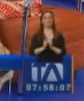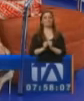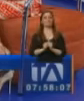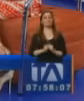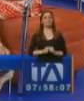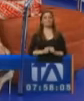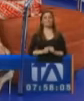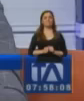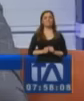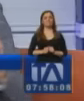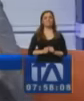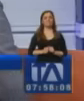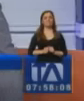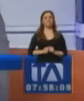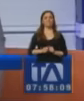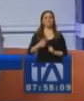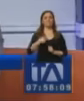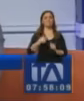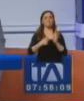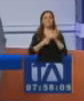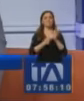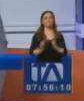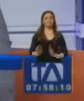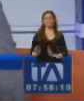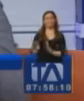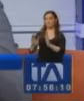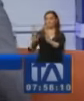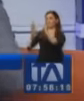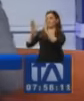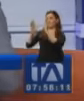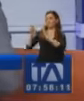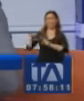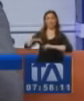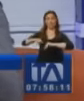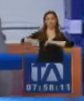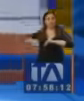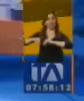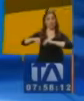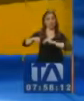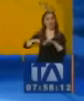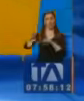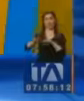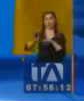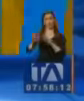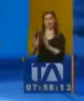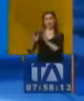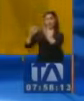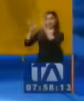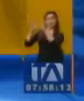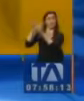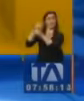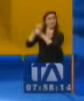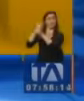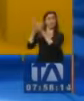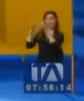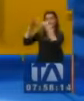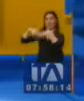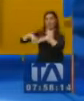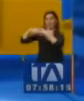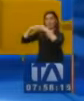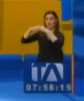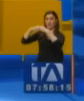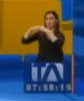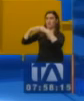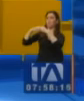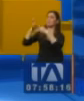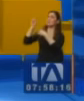momento en que yo decido en mi edificio, si es que el uso del suelo me da, si yo decido en mi lote tumbar mi casa y hacer un edificio y tengo una góndola que pasa por